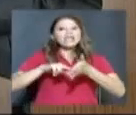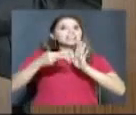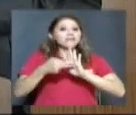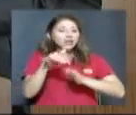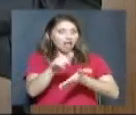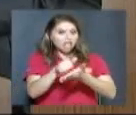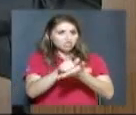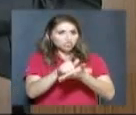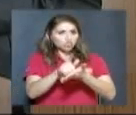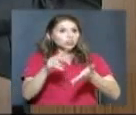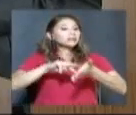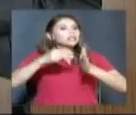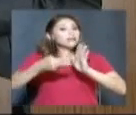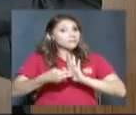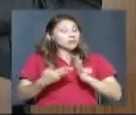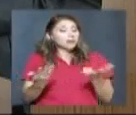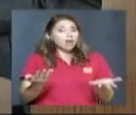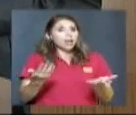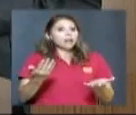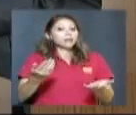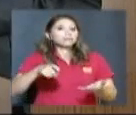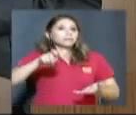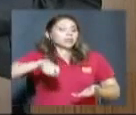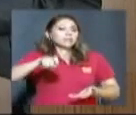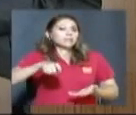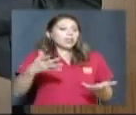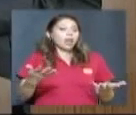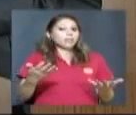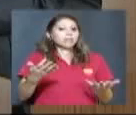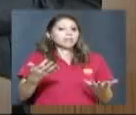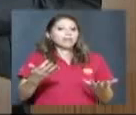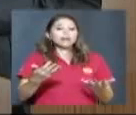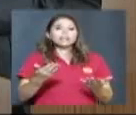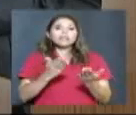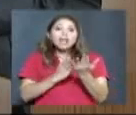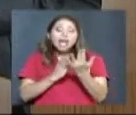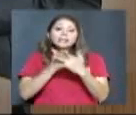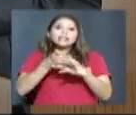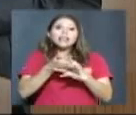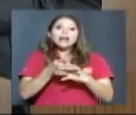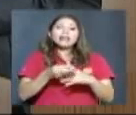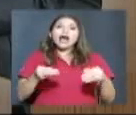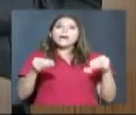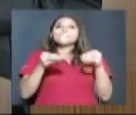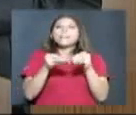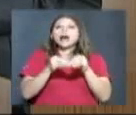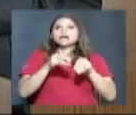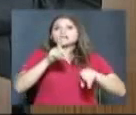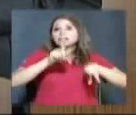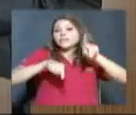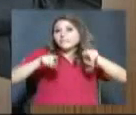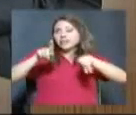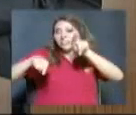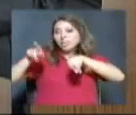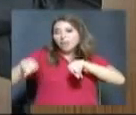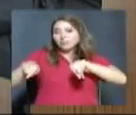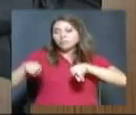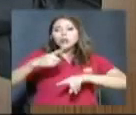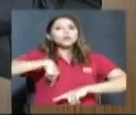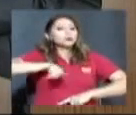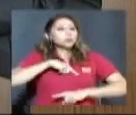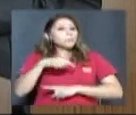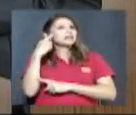técnicos, digamos, para el público, significa la necesidad y la posibilidad de acceder a una mayor diversidad. Nosotros esperaríamos que a